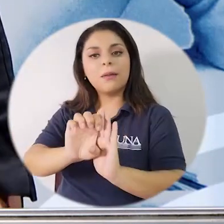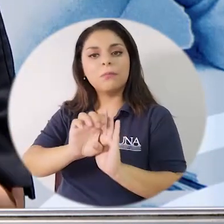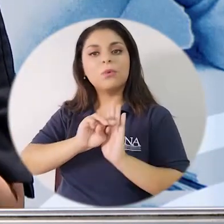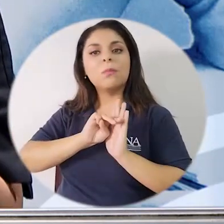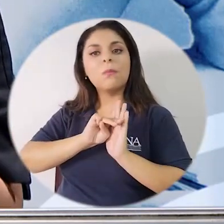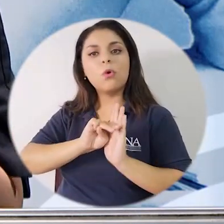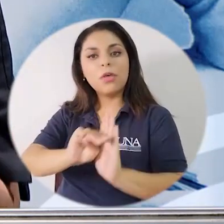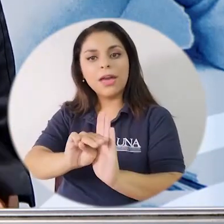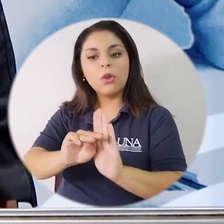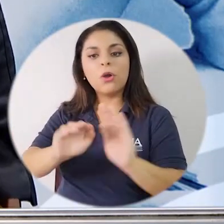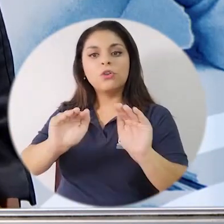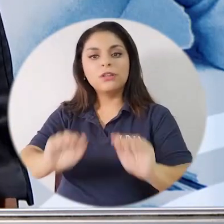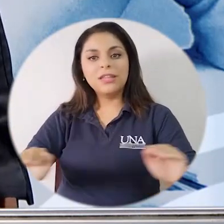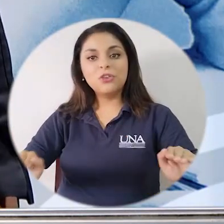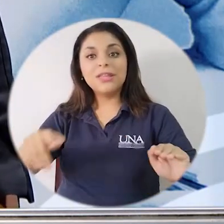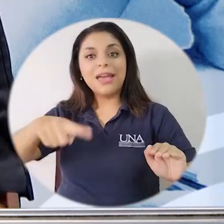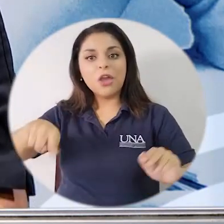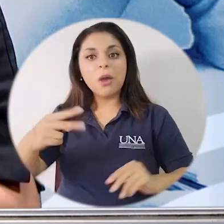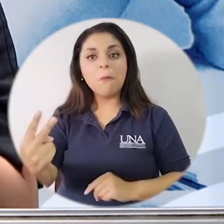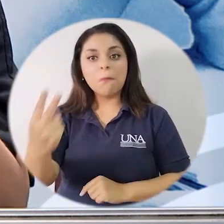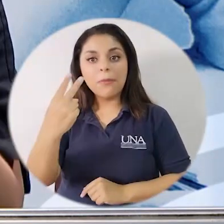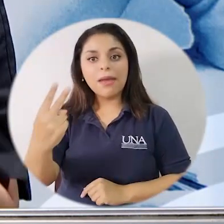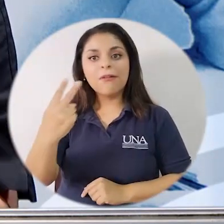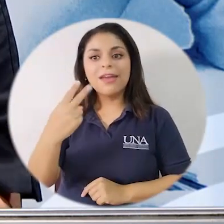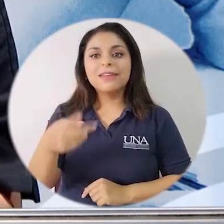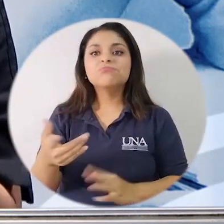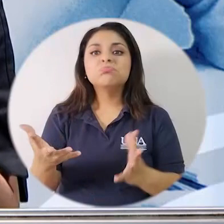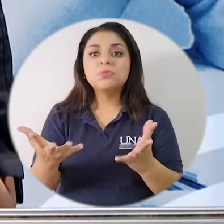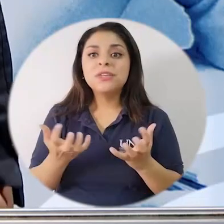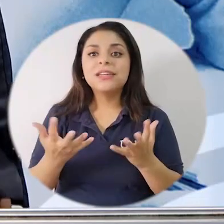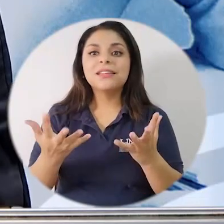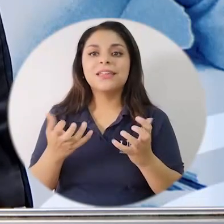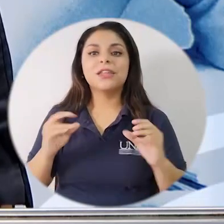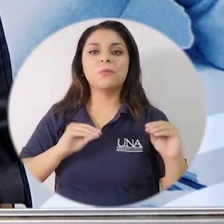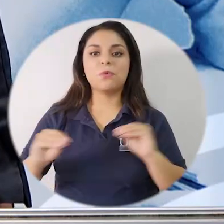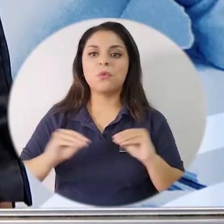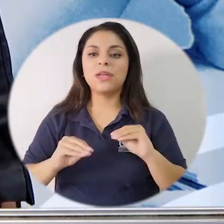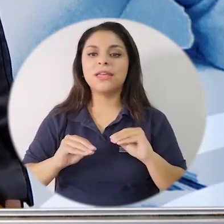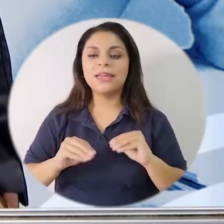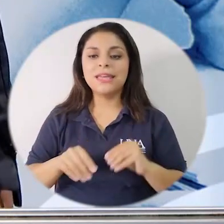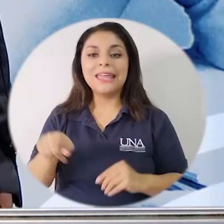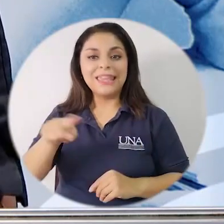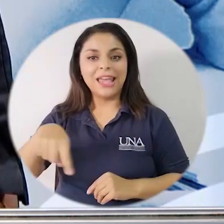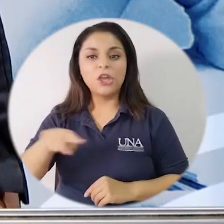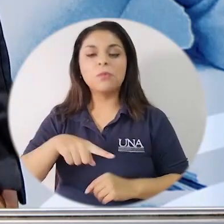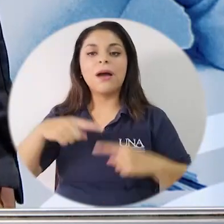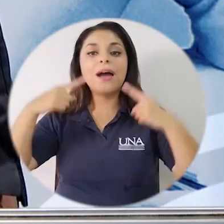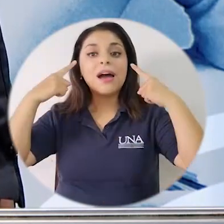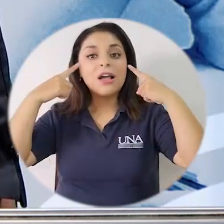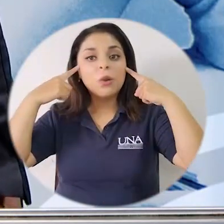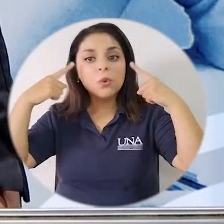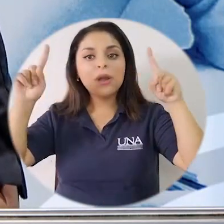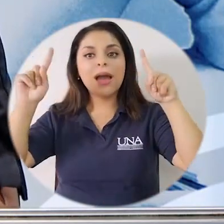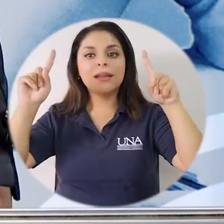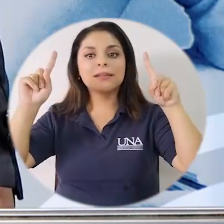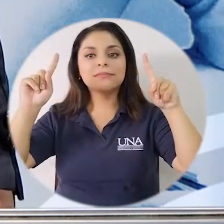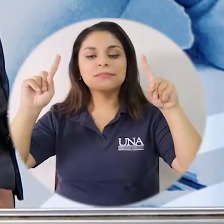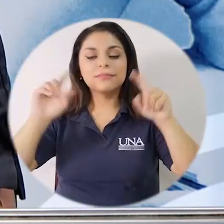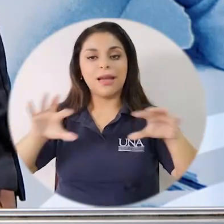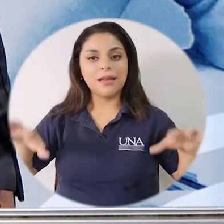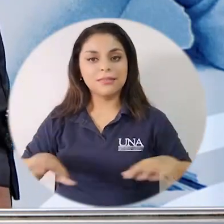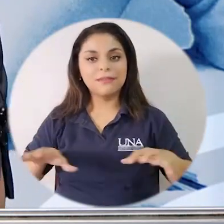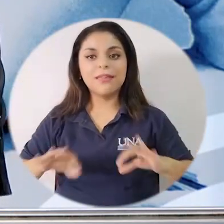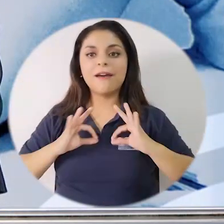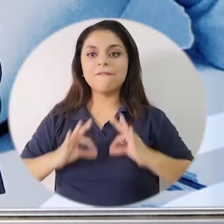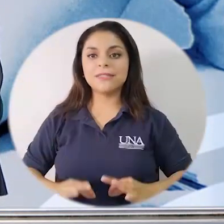ellos van a tener más ganas de moverse y van a tener mayor autoeficacia, que es ese sentimiento de logro de poder hacer la